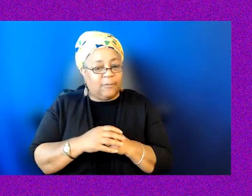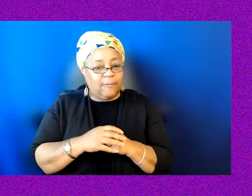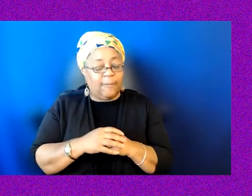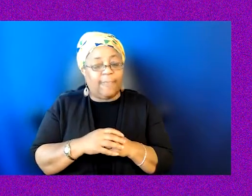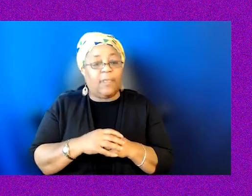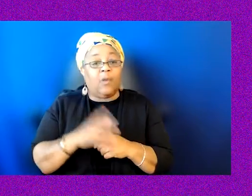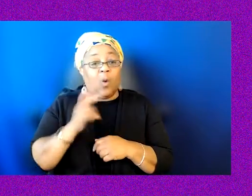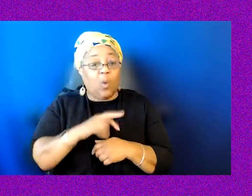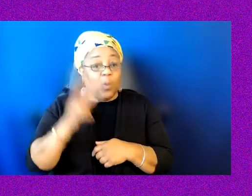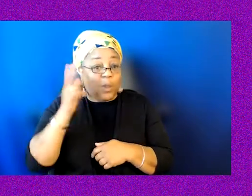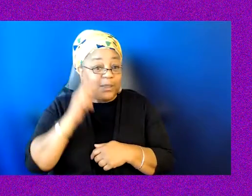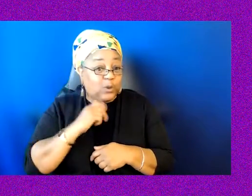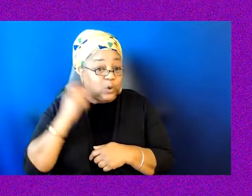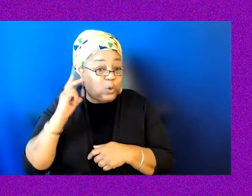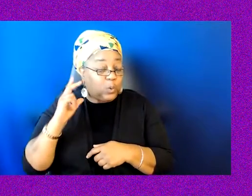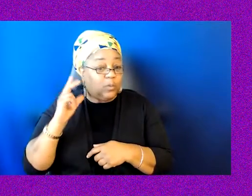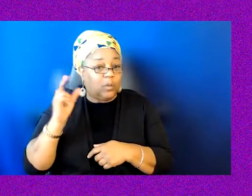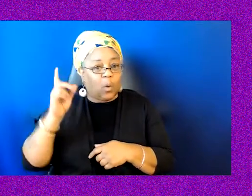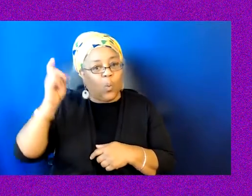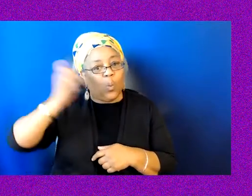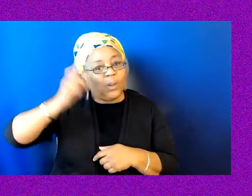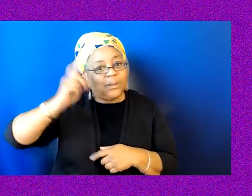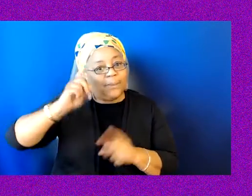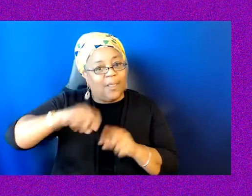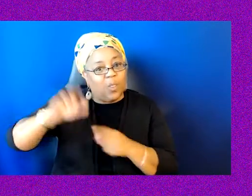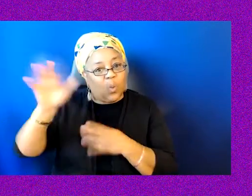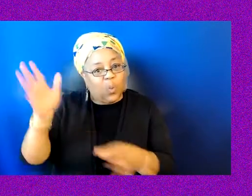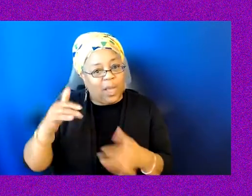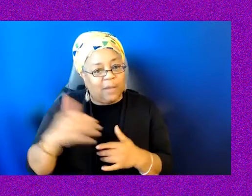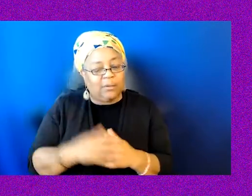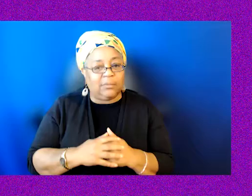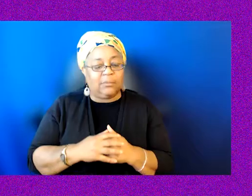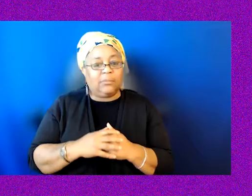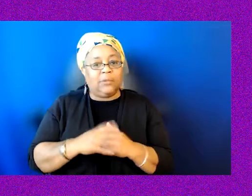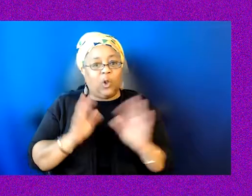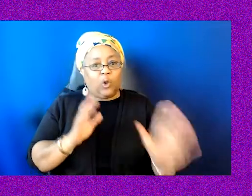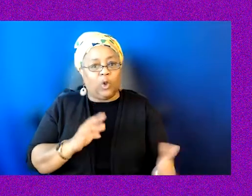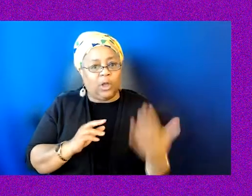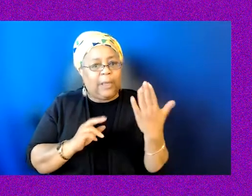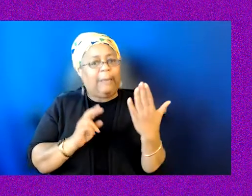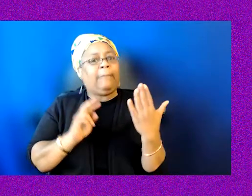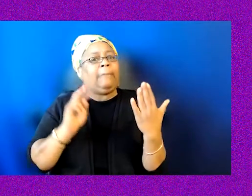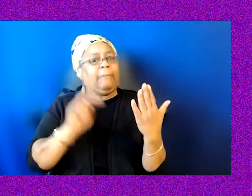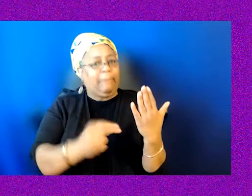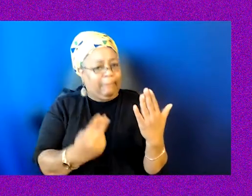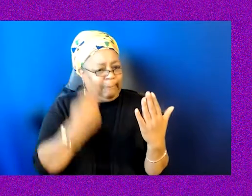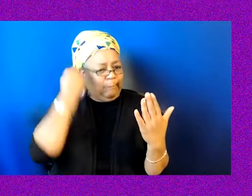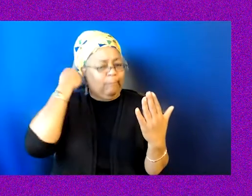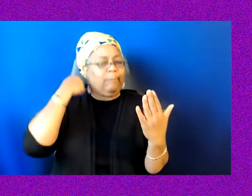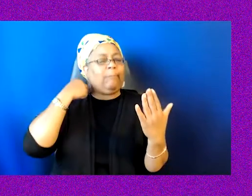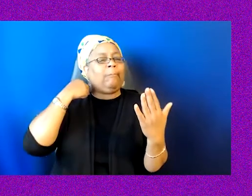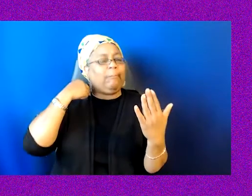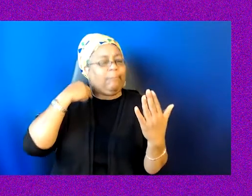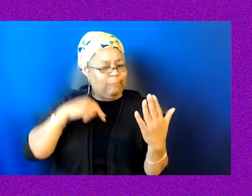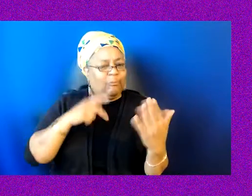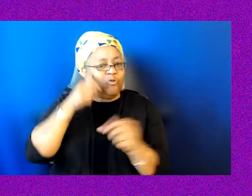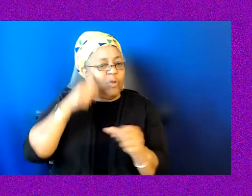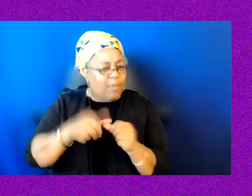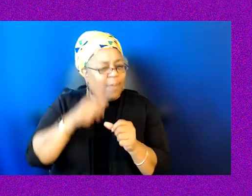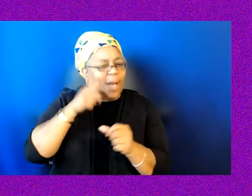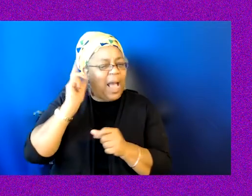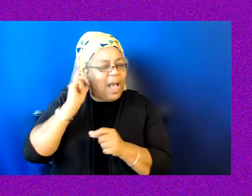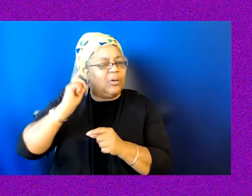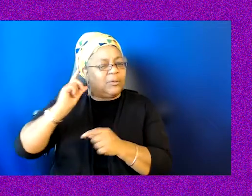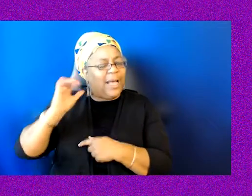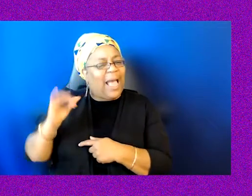una crisis, lo hacemos a través de escuchar la sabiduría susurrado en el viento, viendo en la reflexión